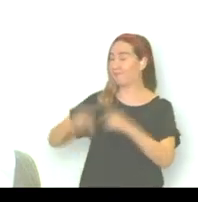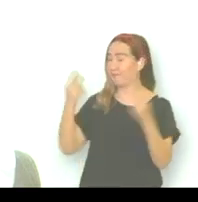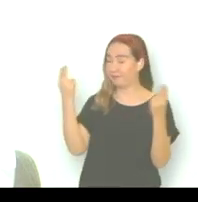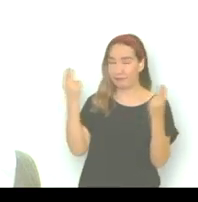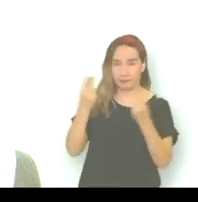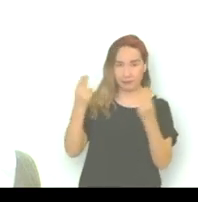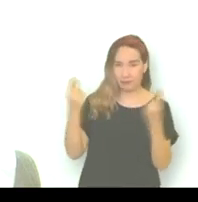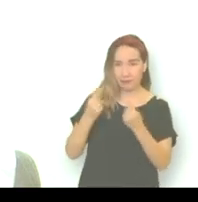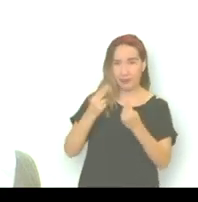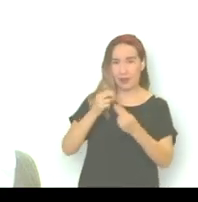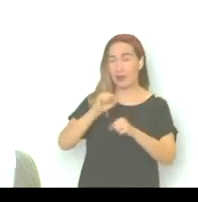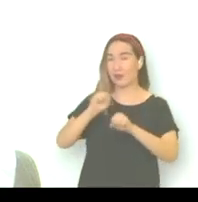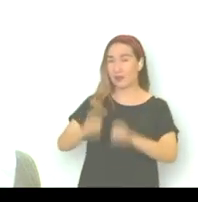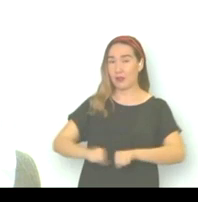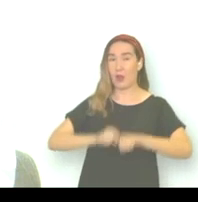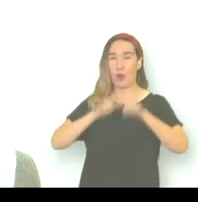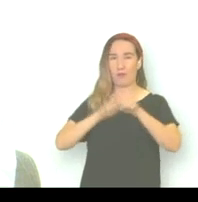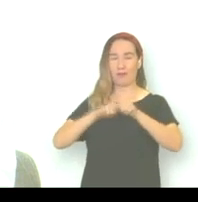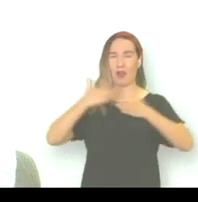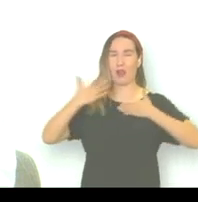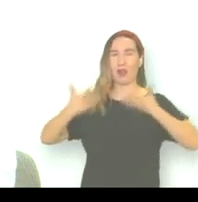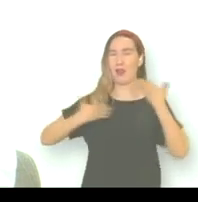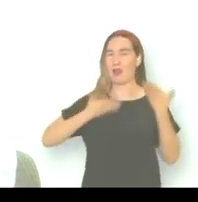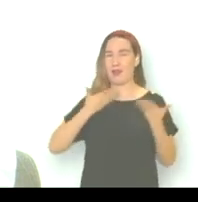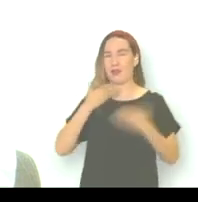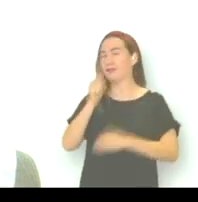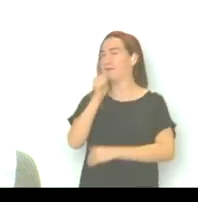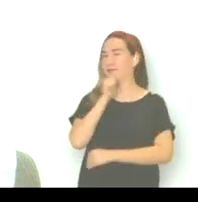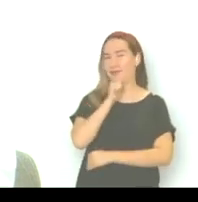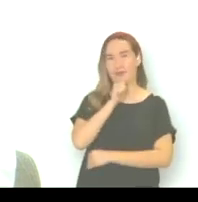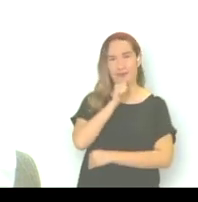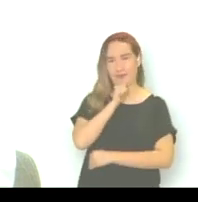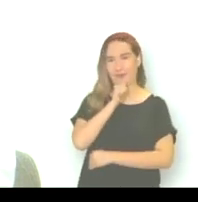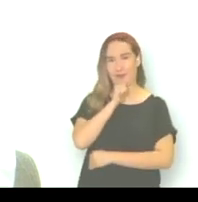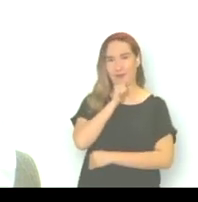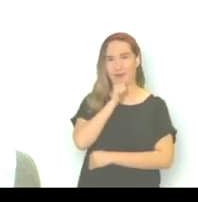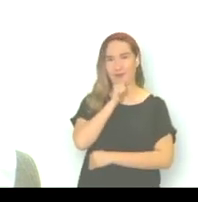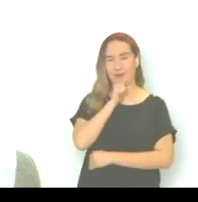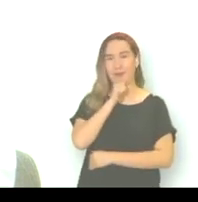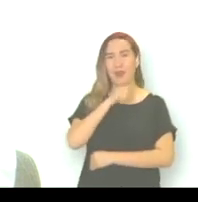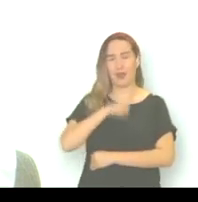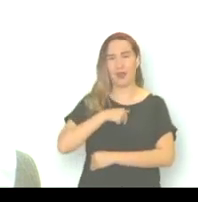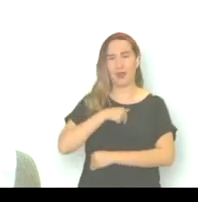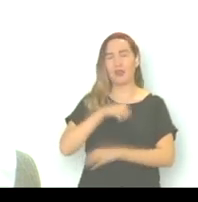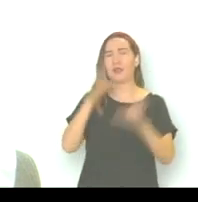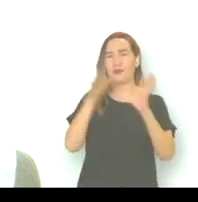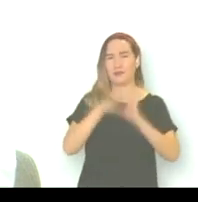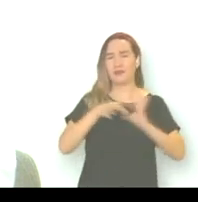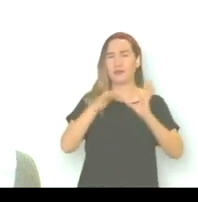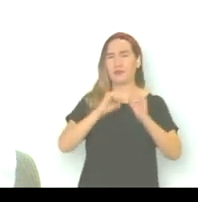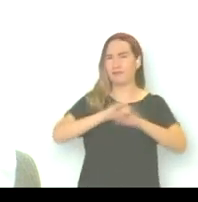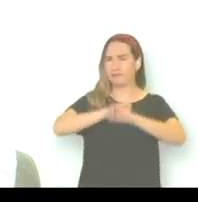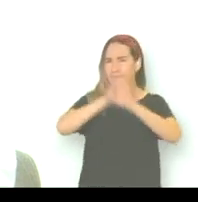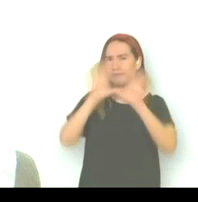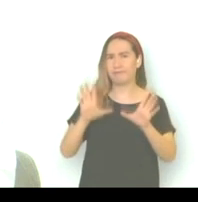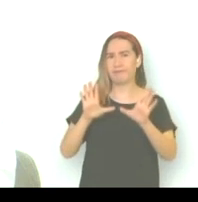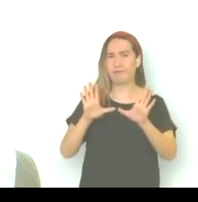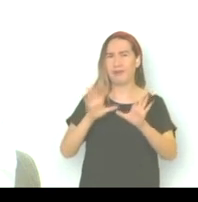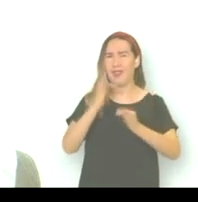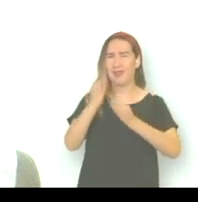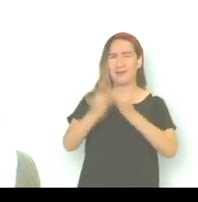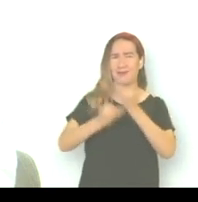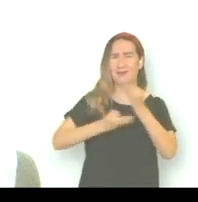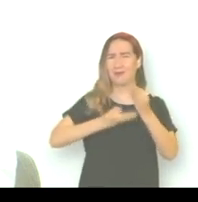esenciales y las sociales y recreativas. Y aquí quiero ser muy enfática en que todo lo que se